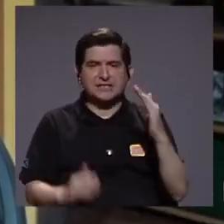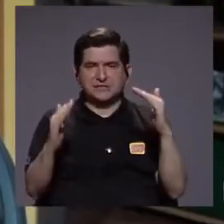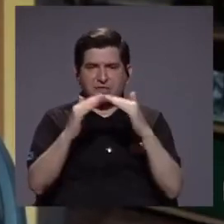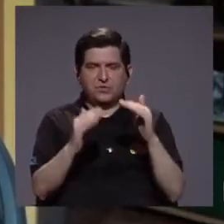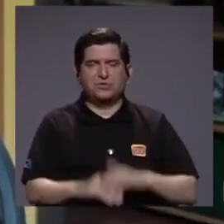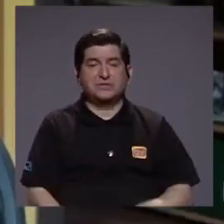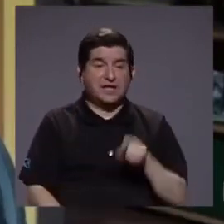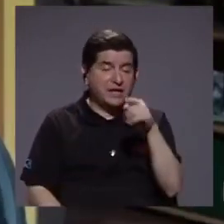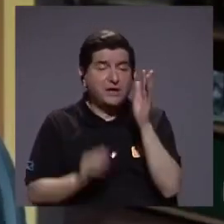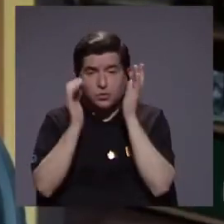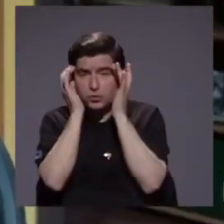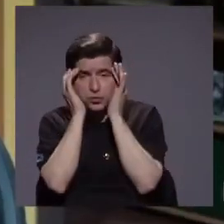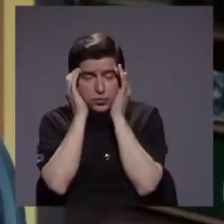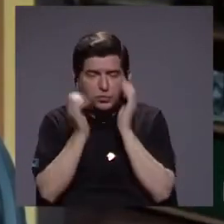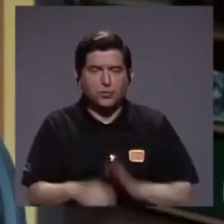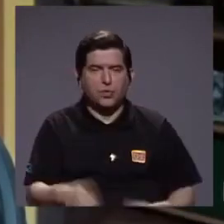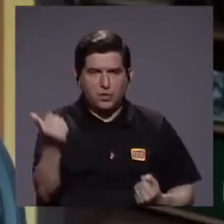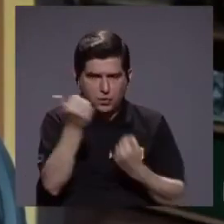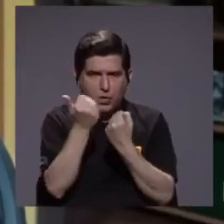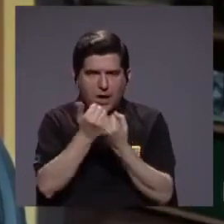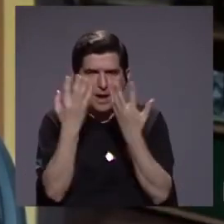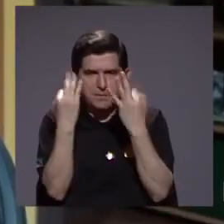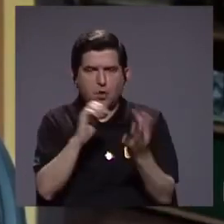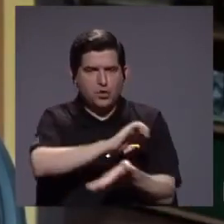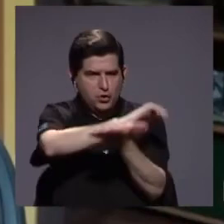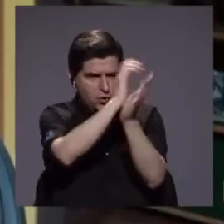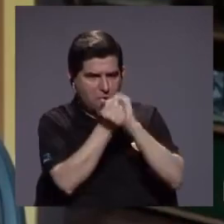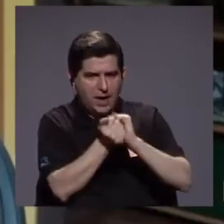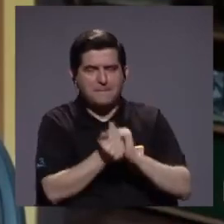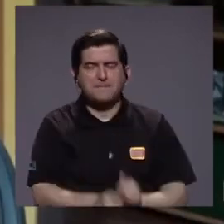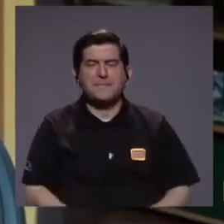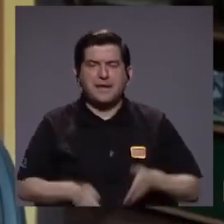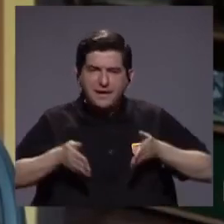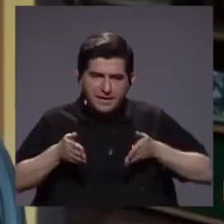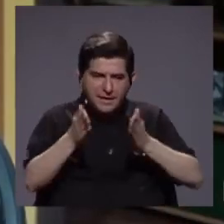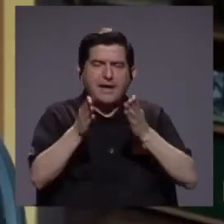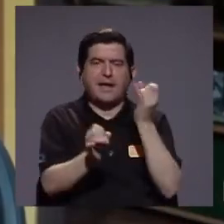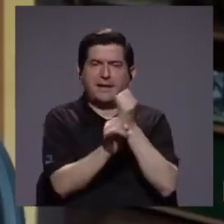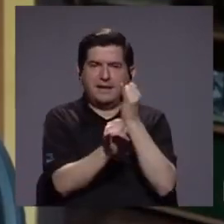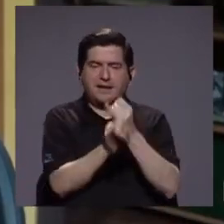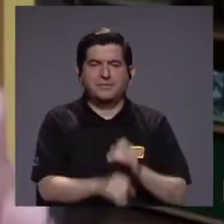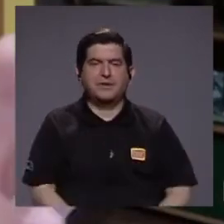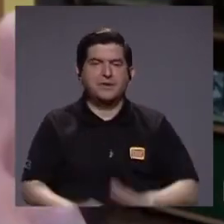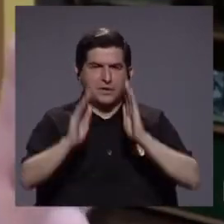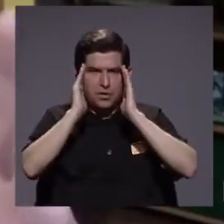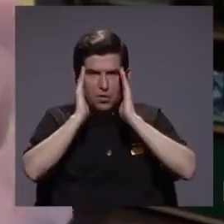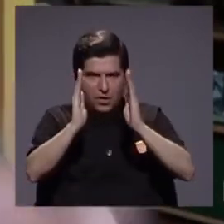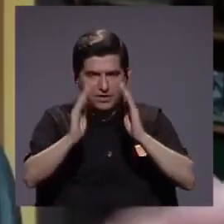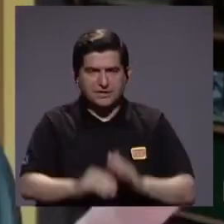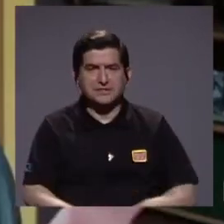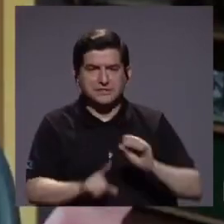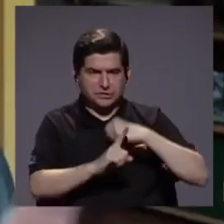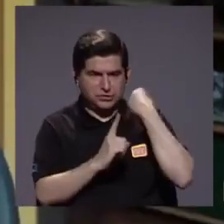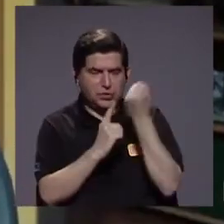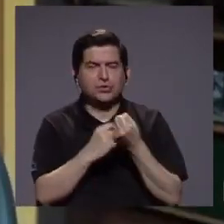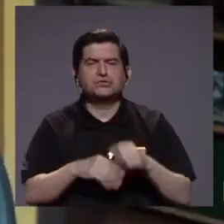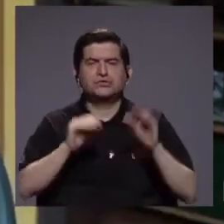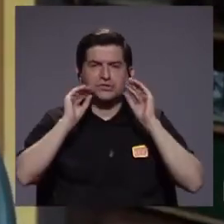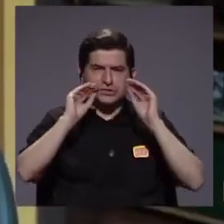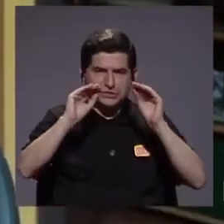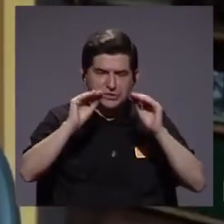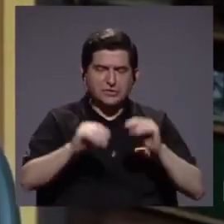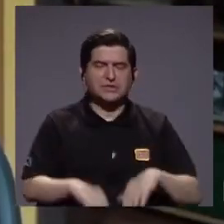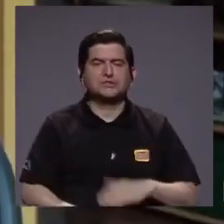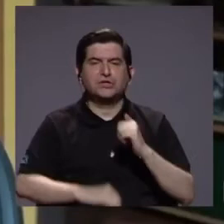sienten angustia. Con su apoyo pretendemos cambiar el rumbo de la institución y atender las condiciones académicas